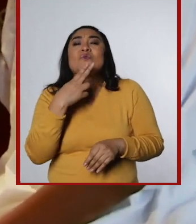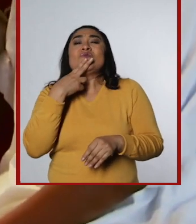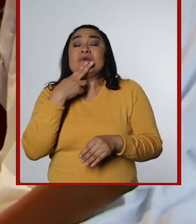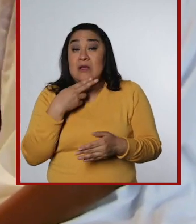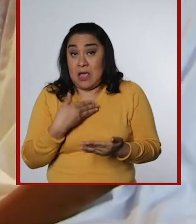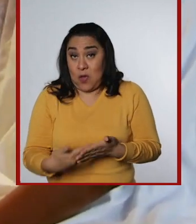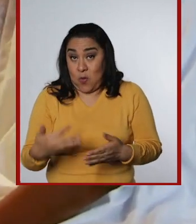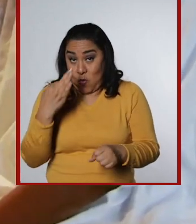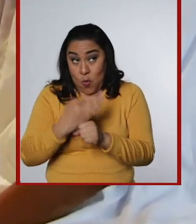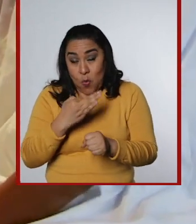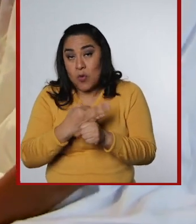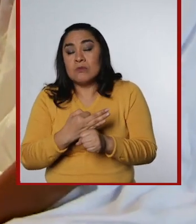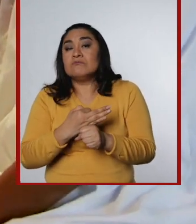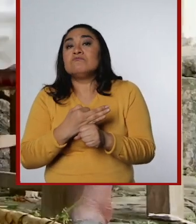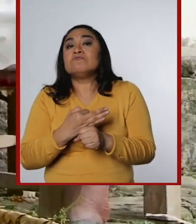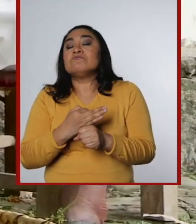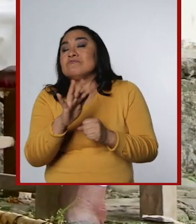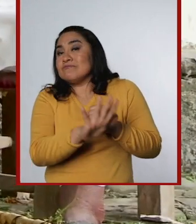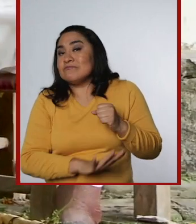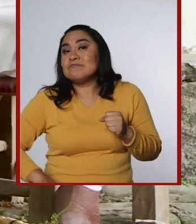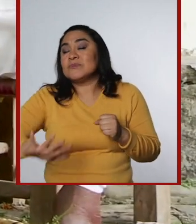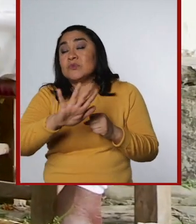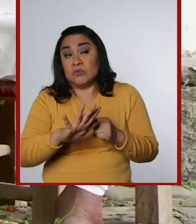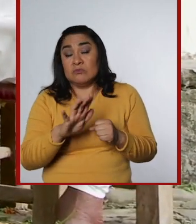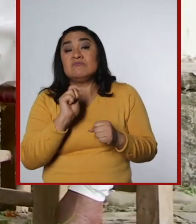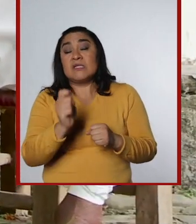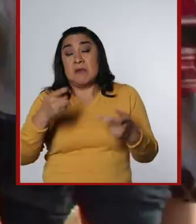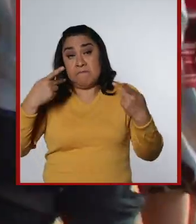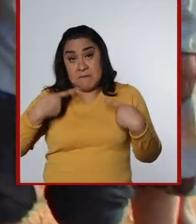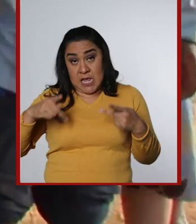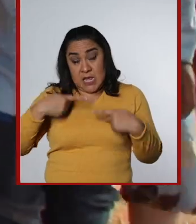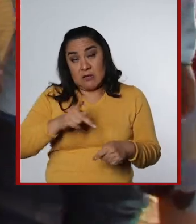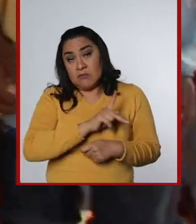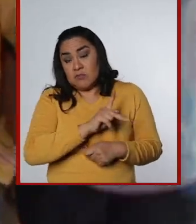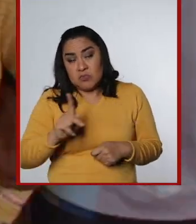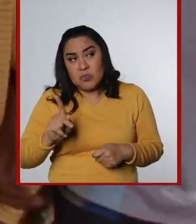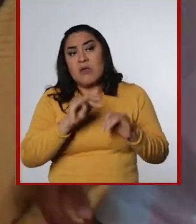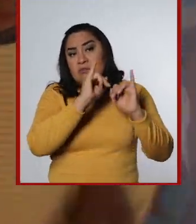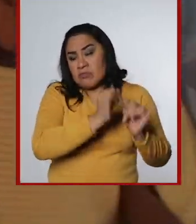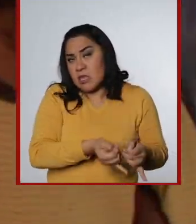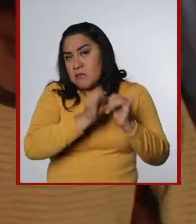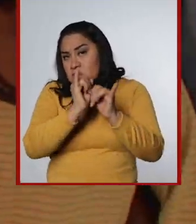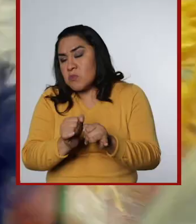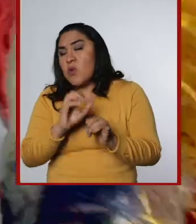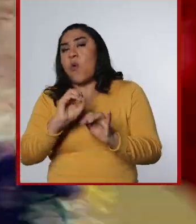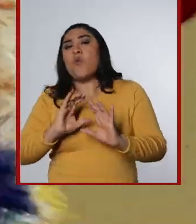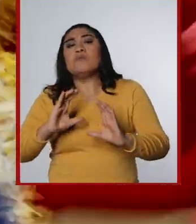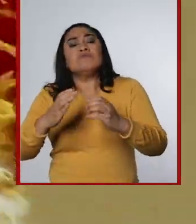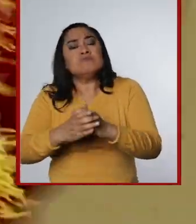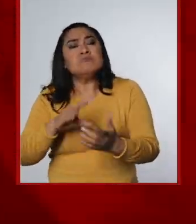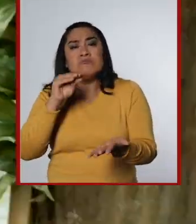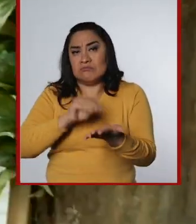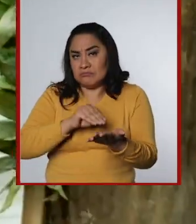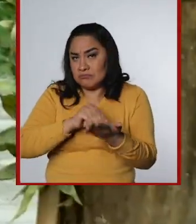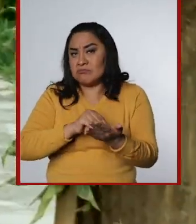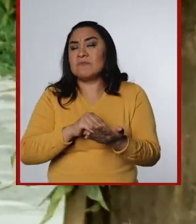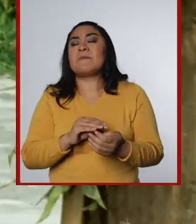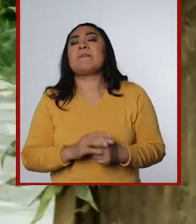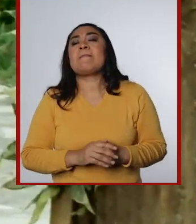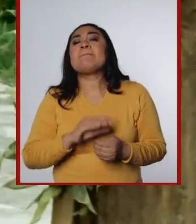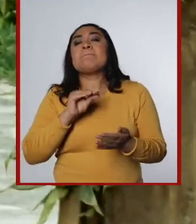humanidad ahora a nivel local. Somos personas individuales y colectivas que tienen y mantienen un